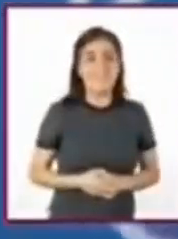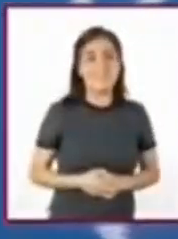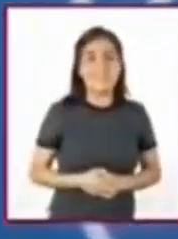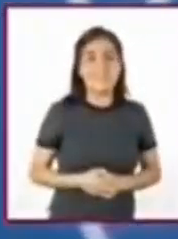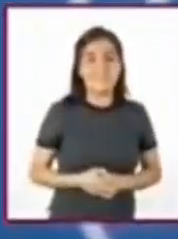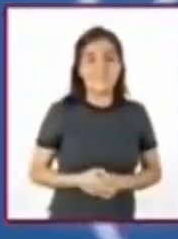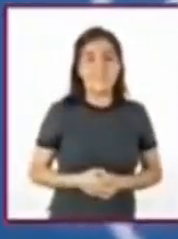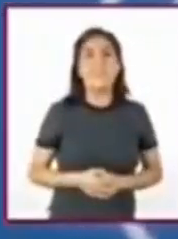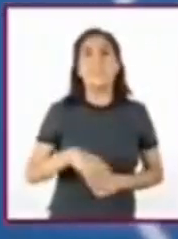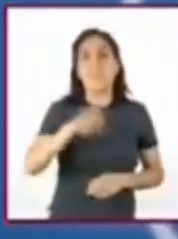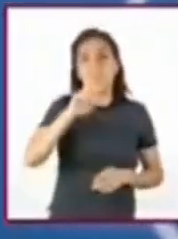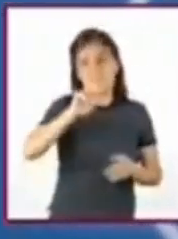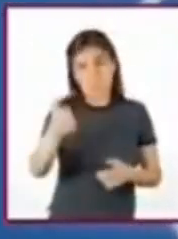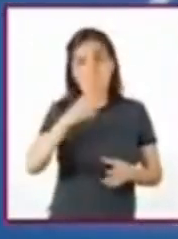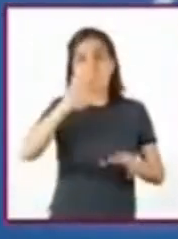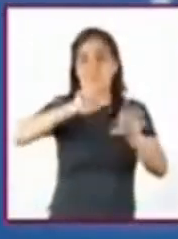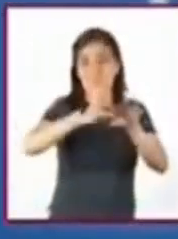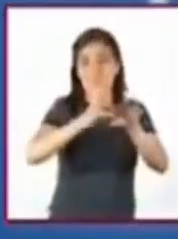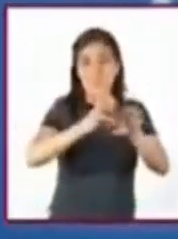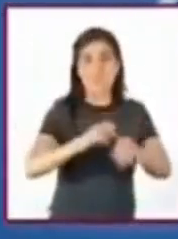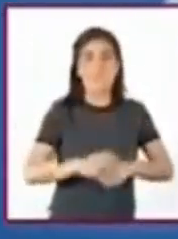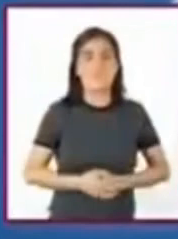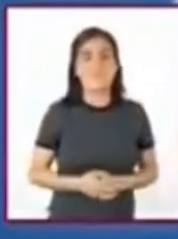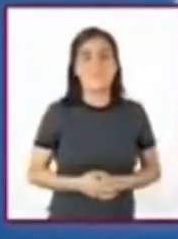el foco.